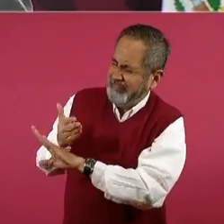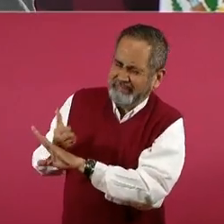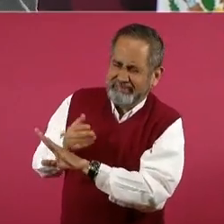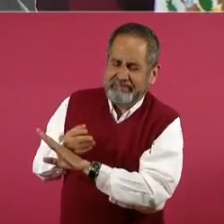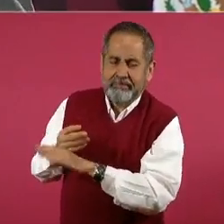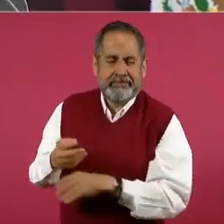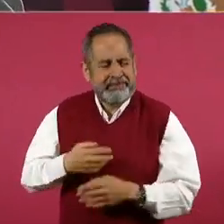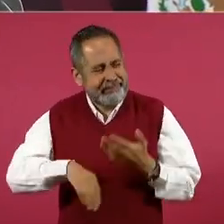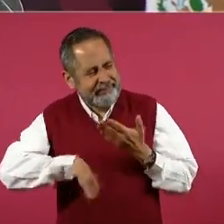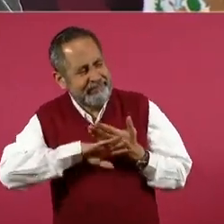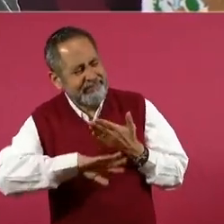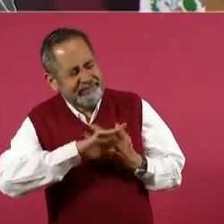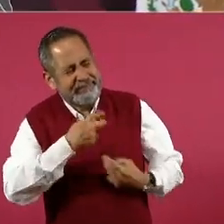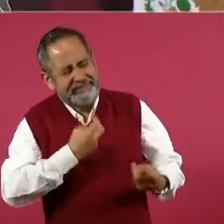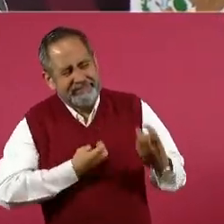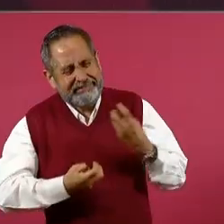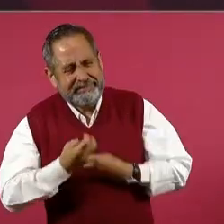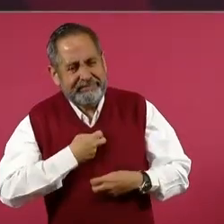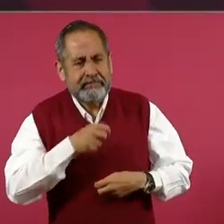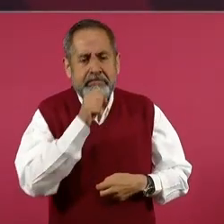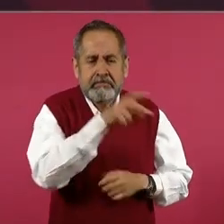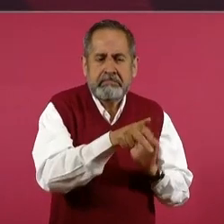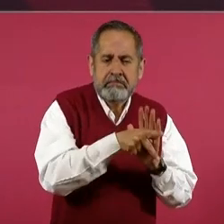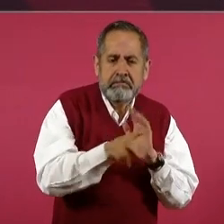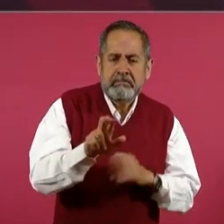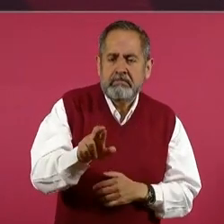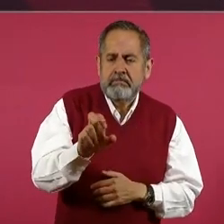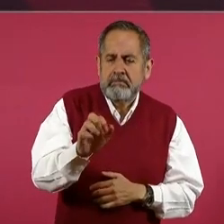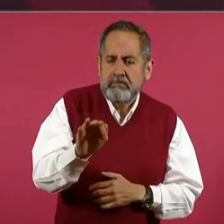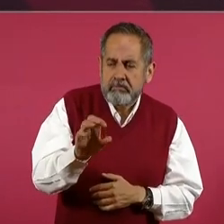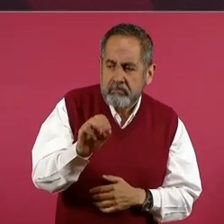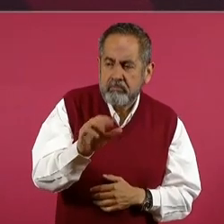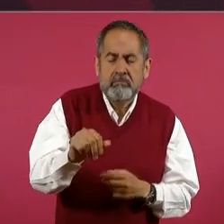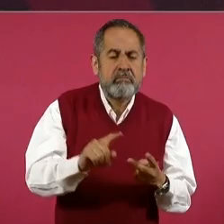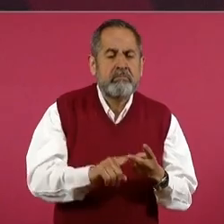El Reforma, el Universal,